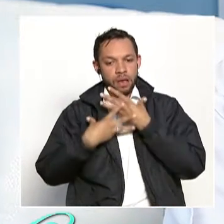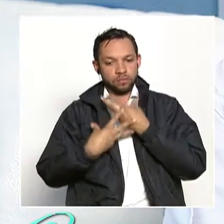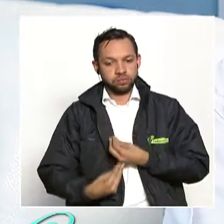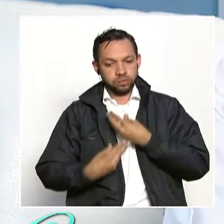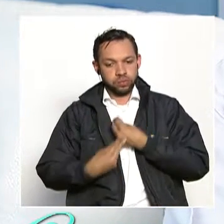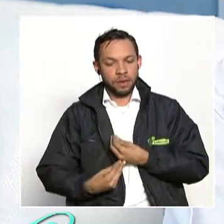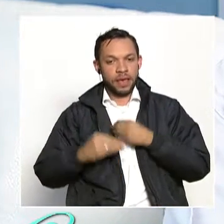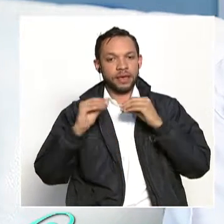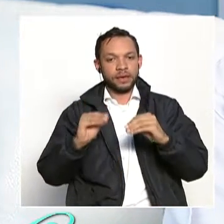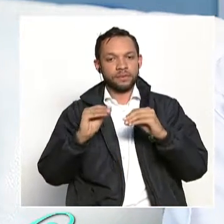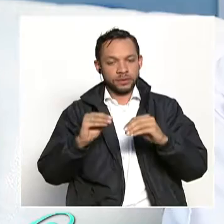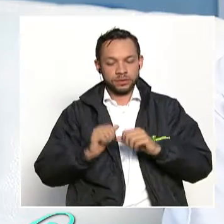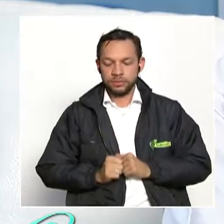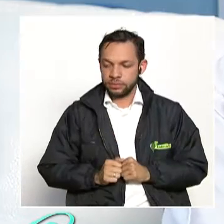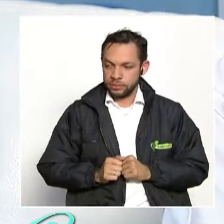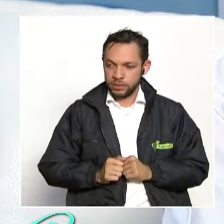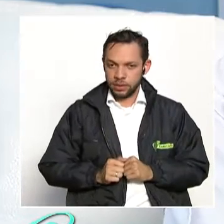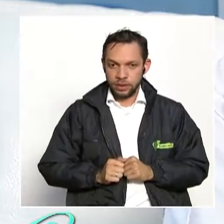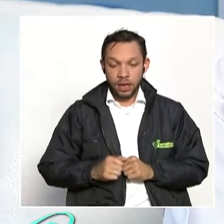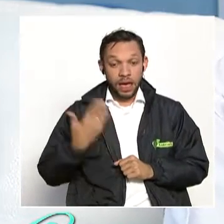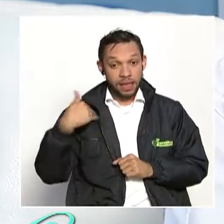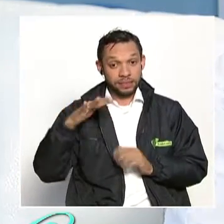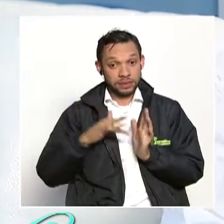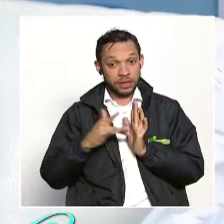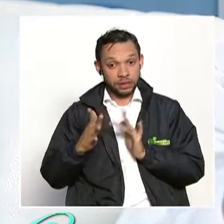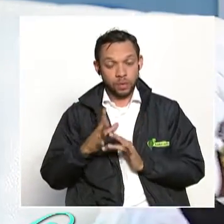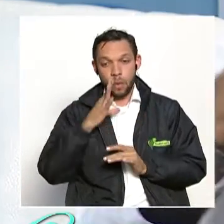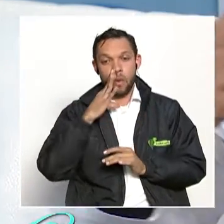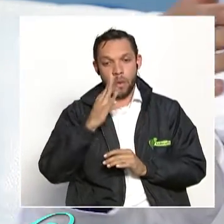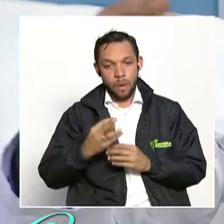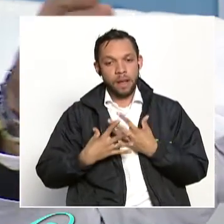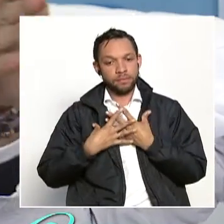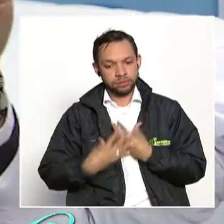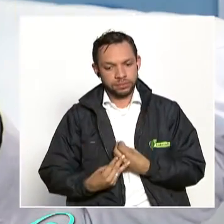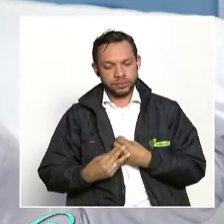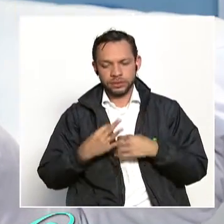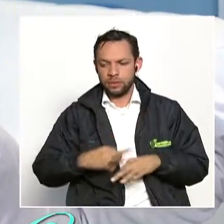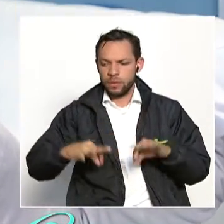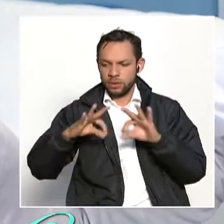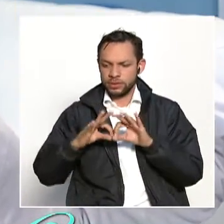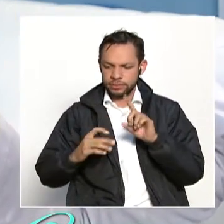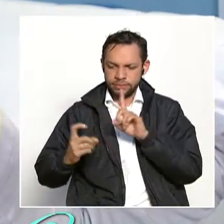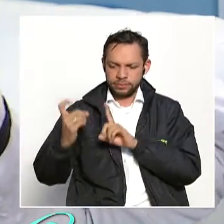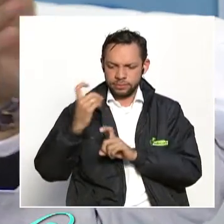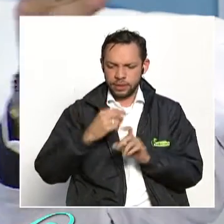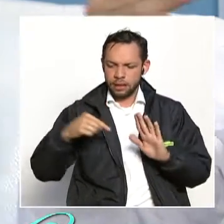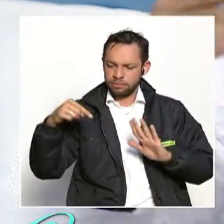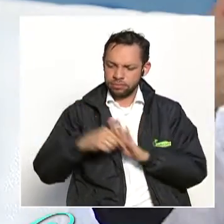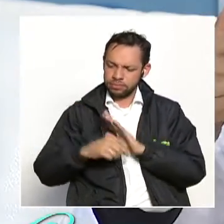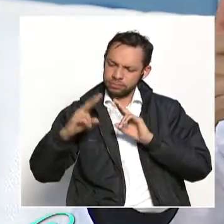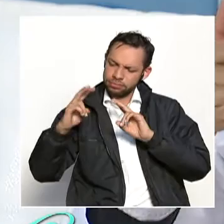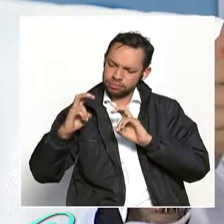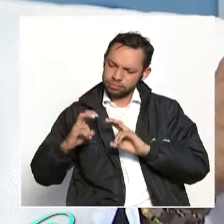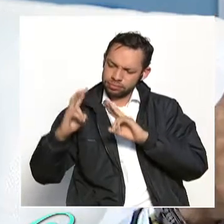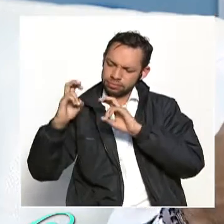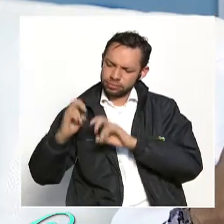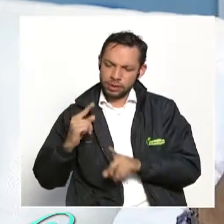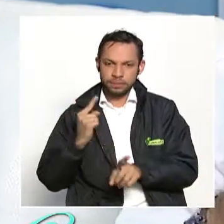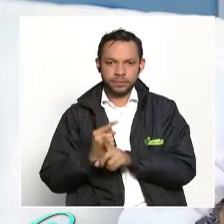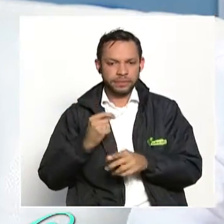Cristo. Es decir, que estamos hablando de muchos años de investigación médica. Y lo que yo